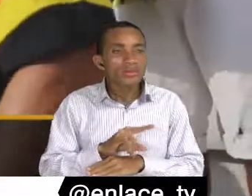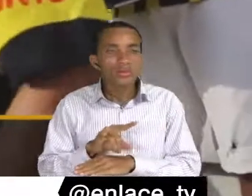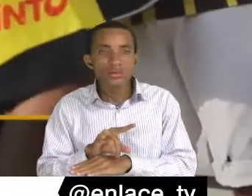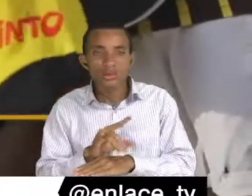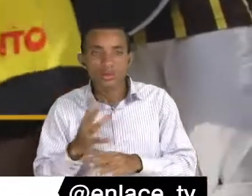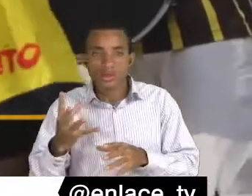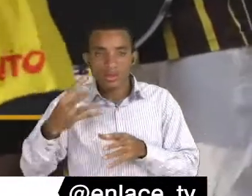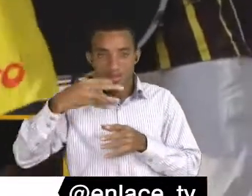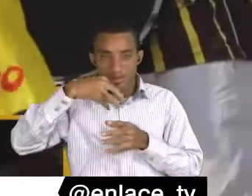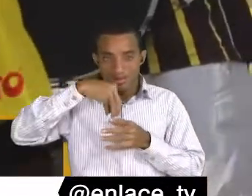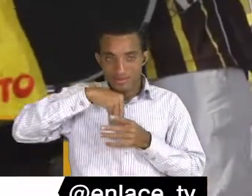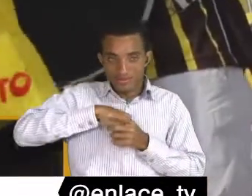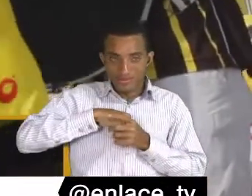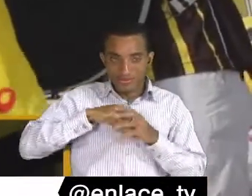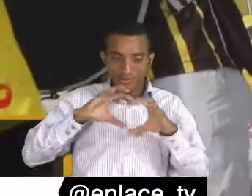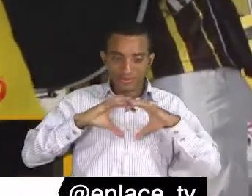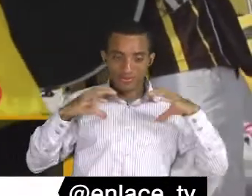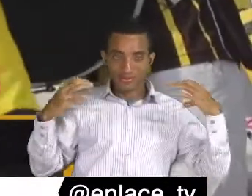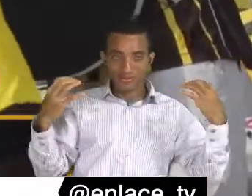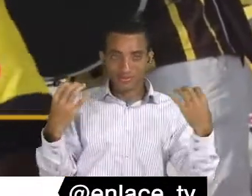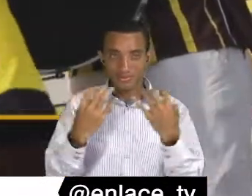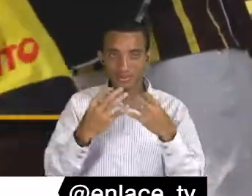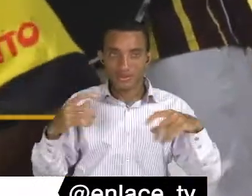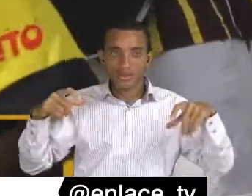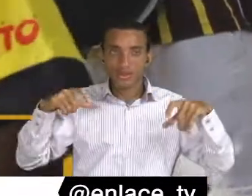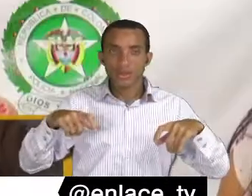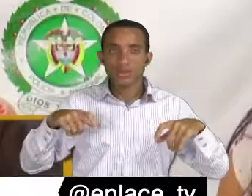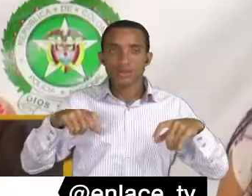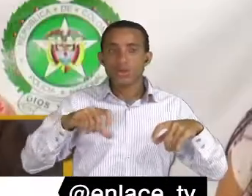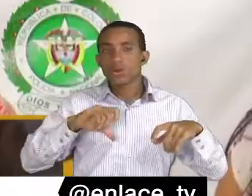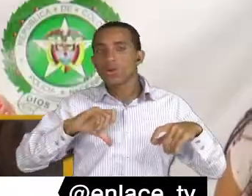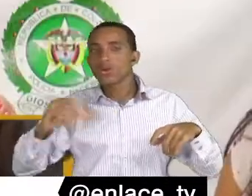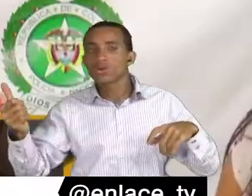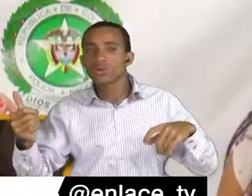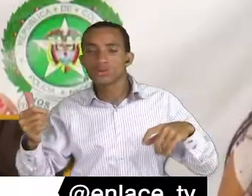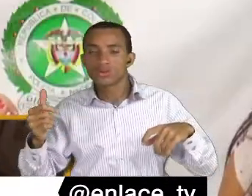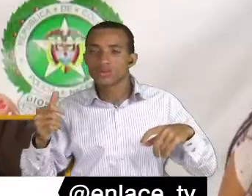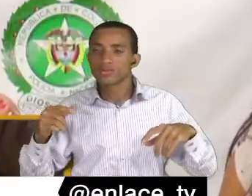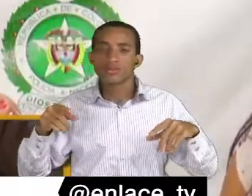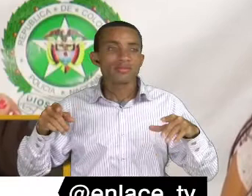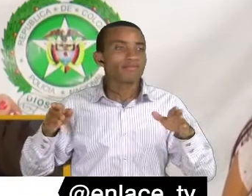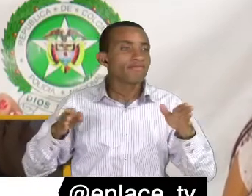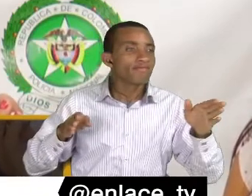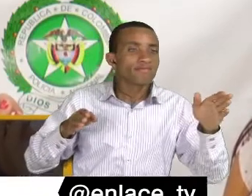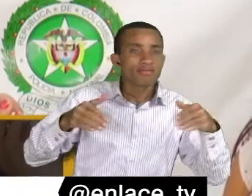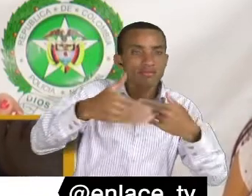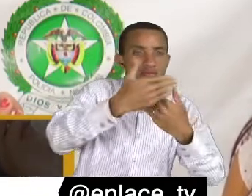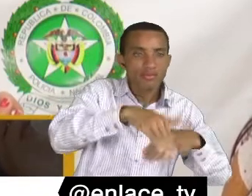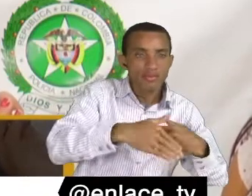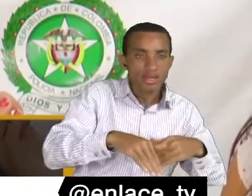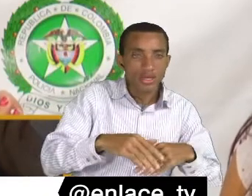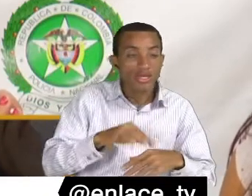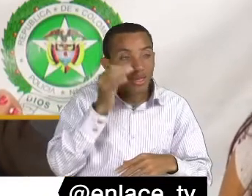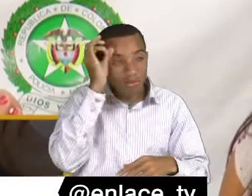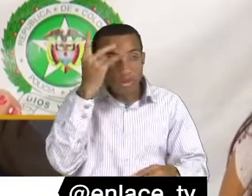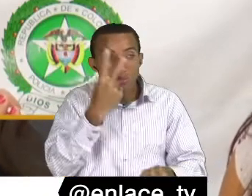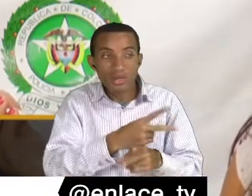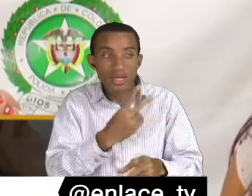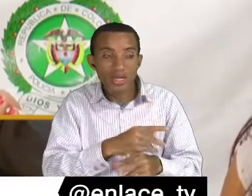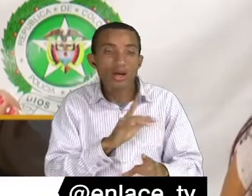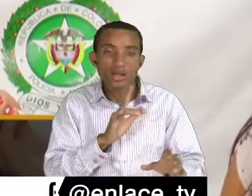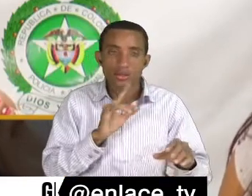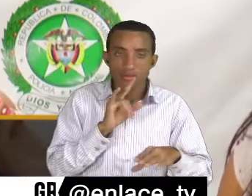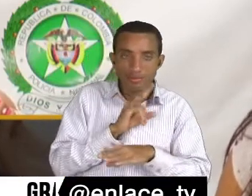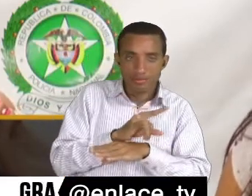y el resto está contemplado para cubrir todas las posibles rutas y en aquellos lugares donde se nos pueda presentar algún